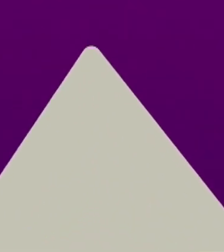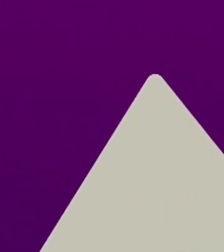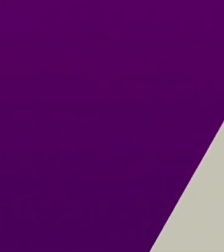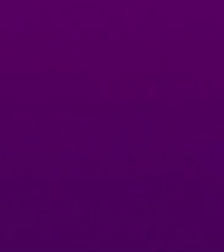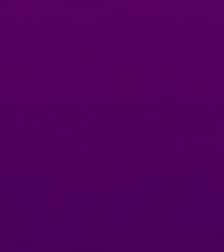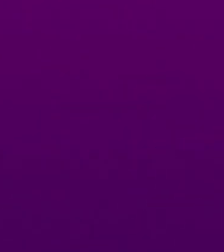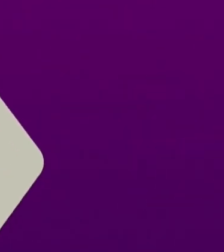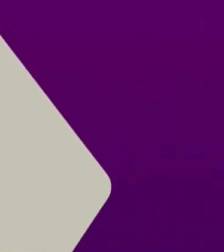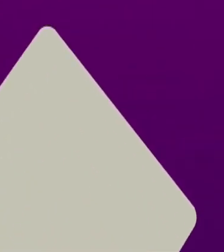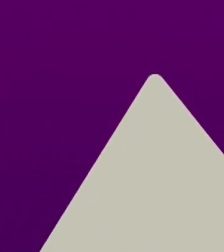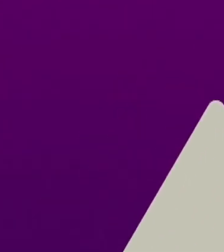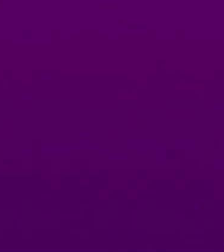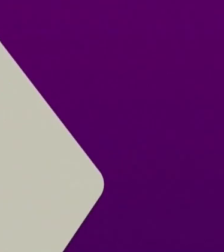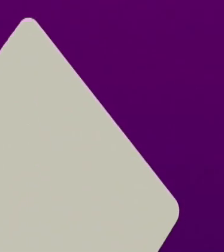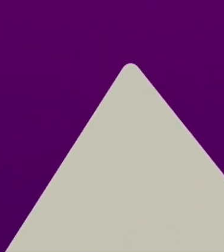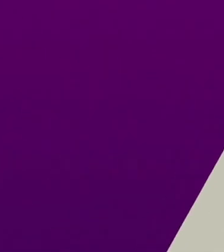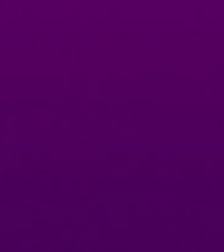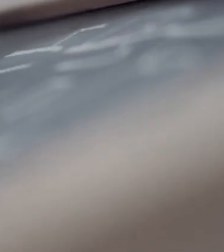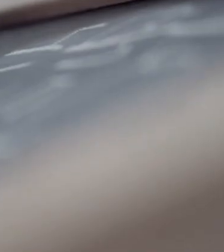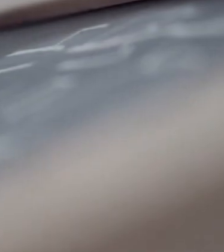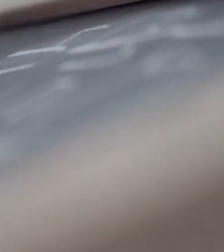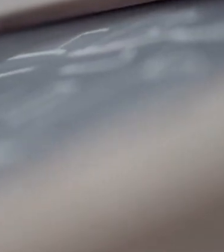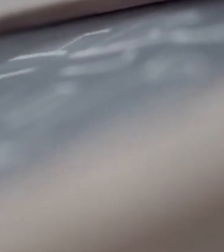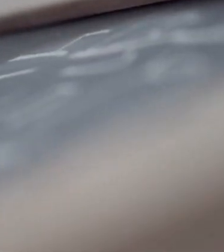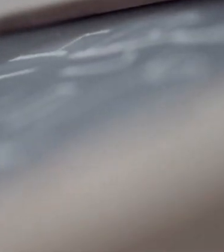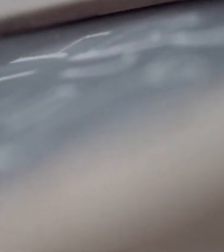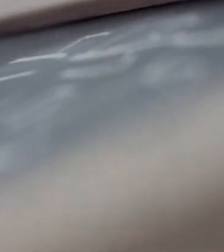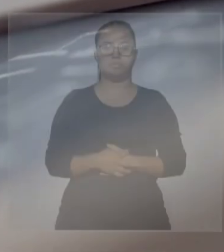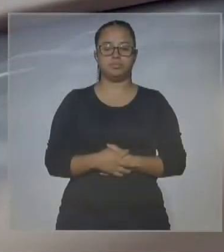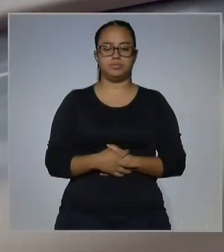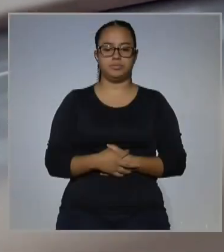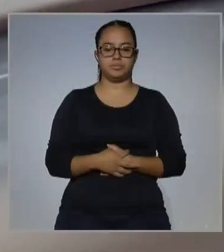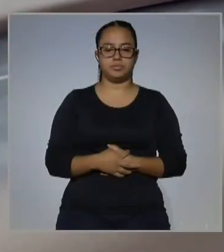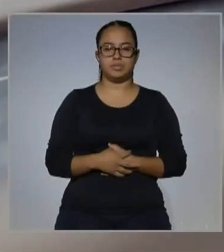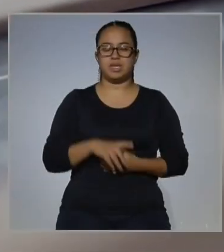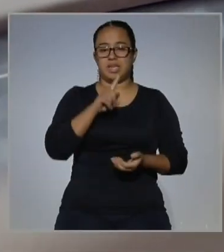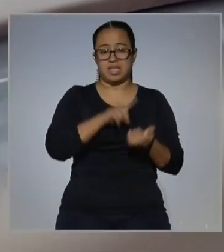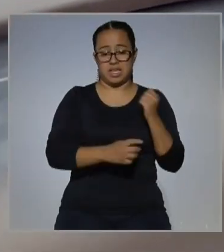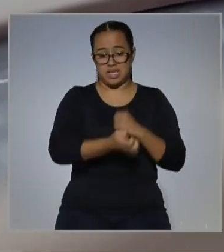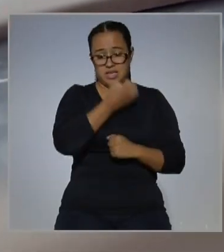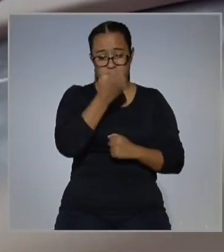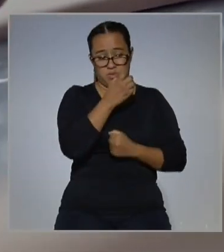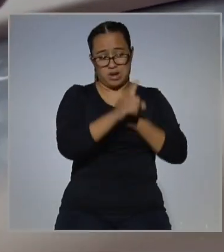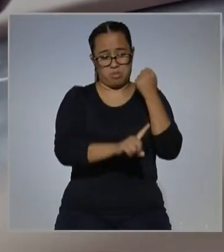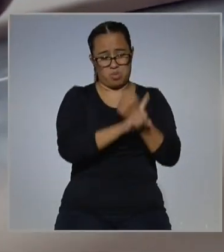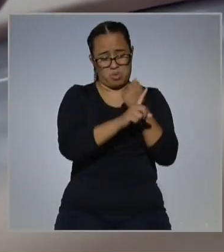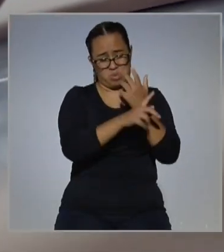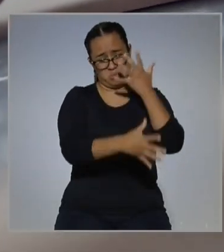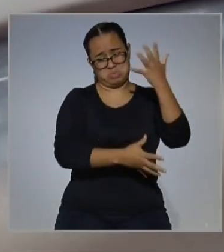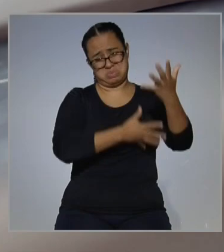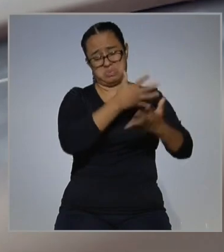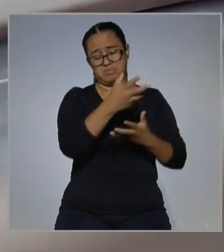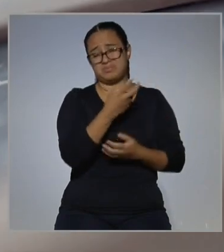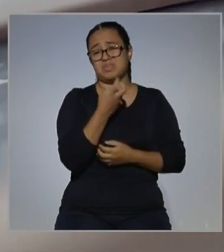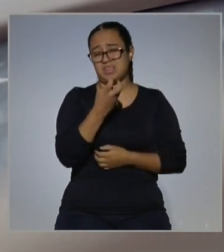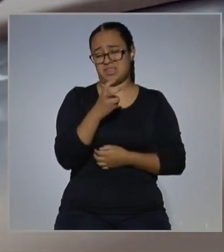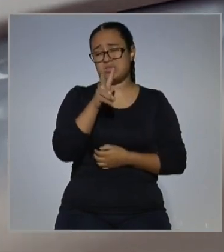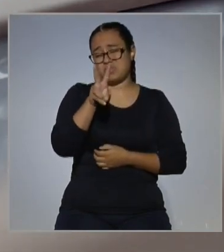La violencia escolar es un problema real